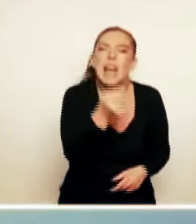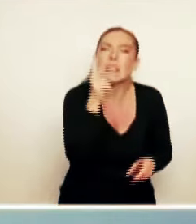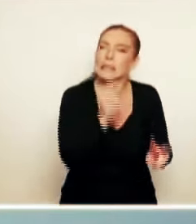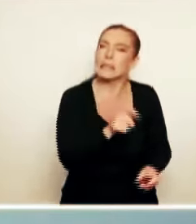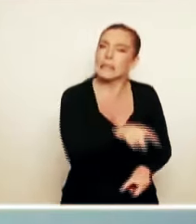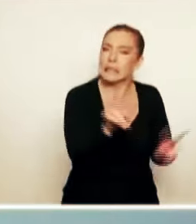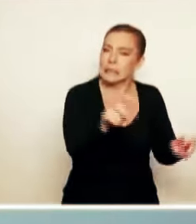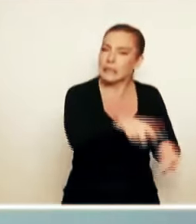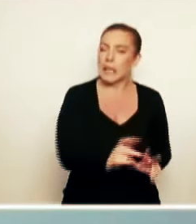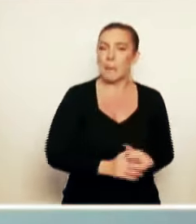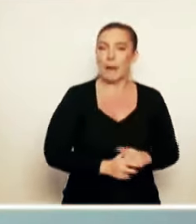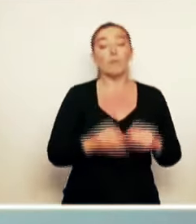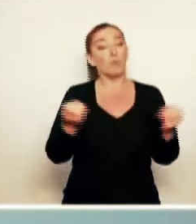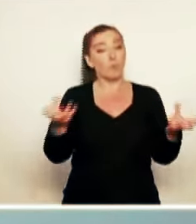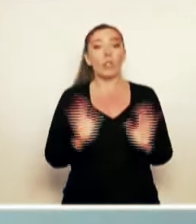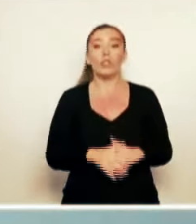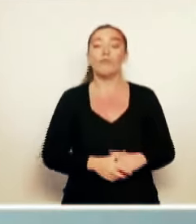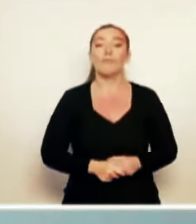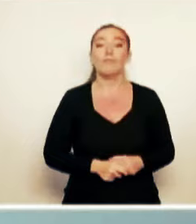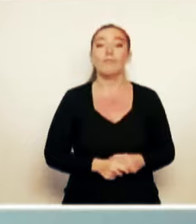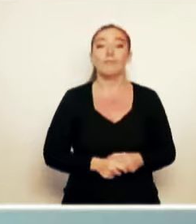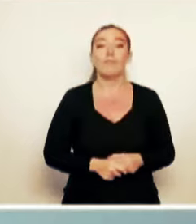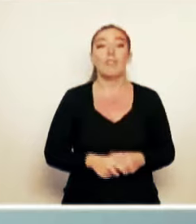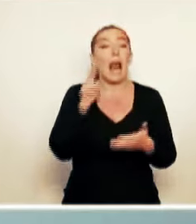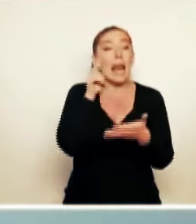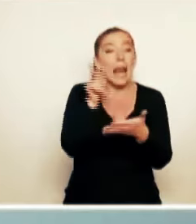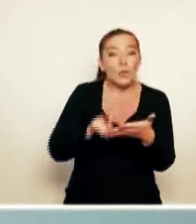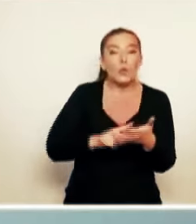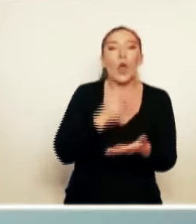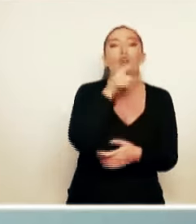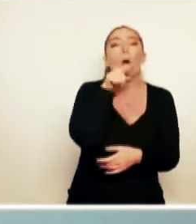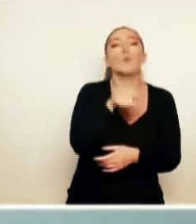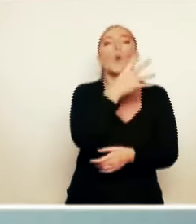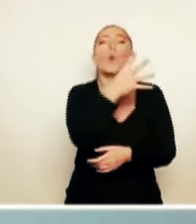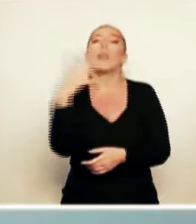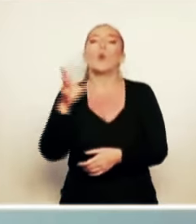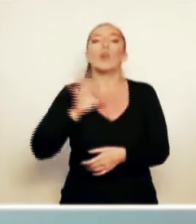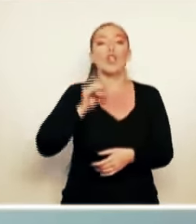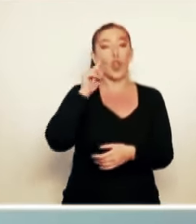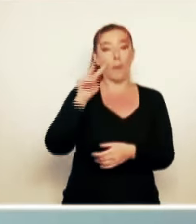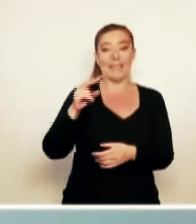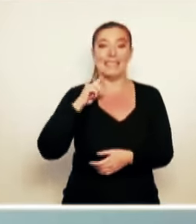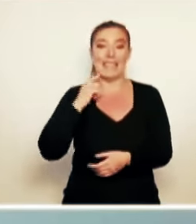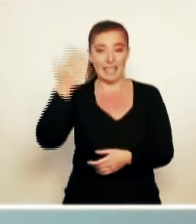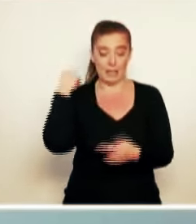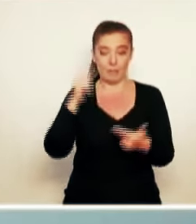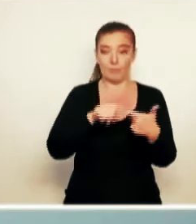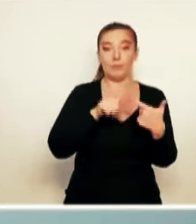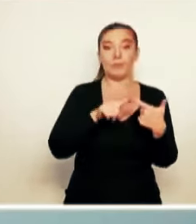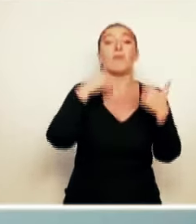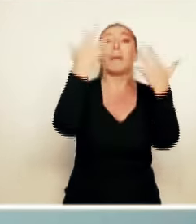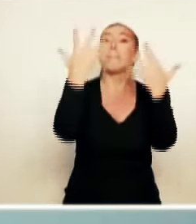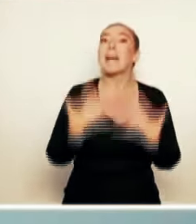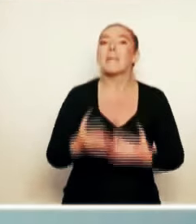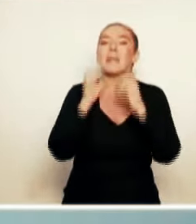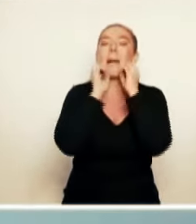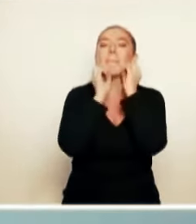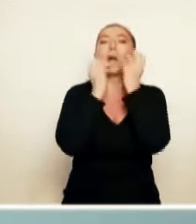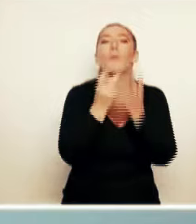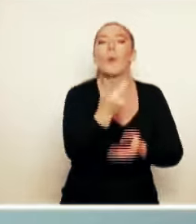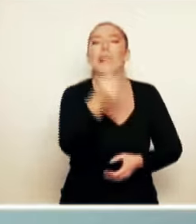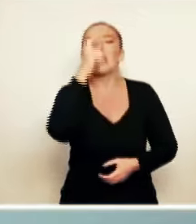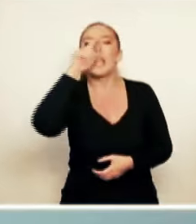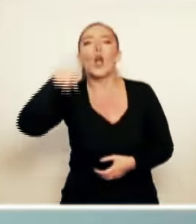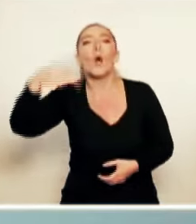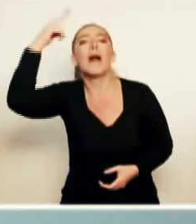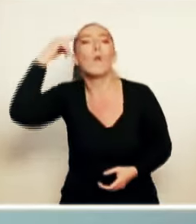Bueno, en lectura tenemos 2.44 al año 2013. En matemática habíamos mejorado